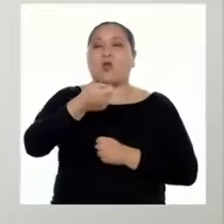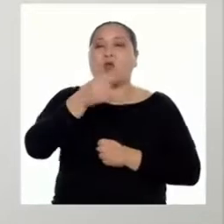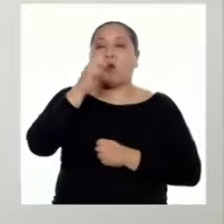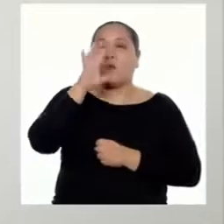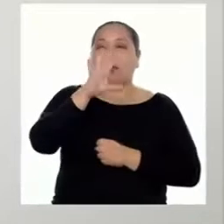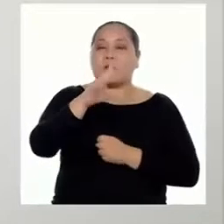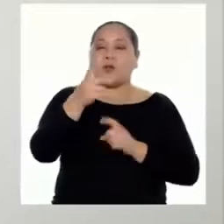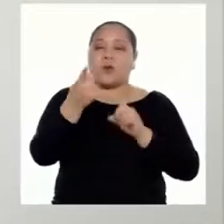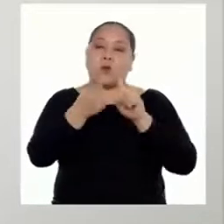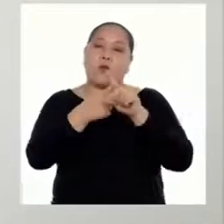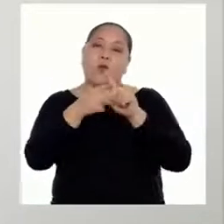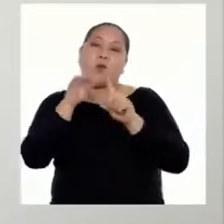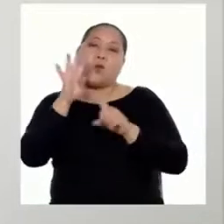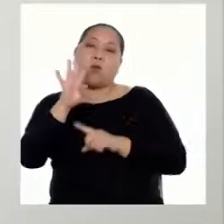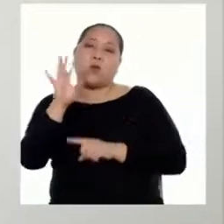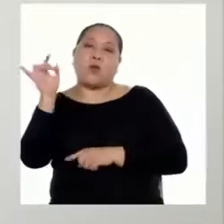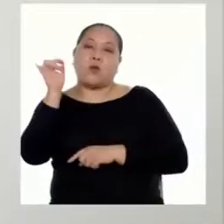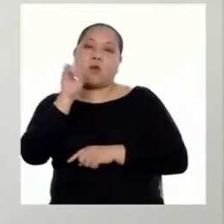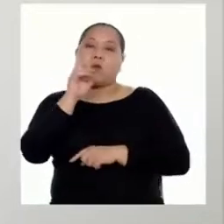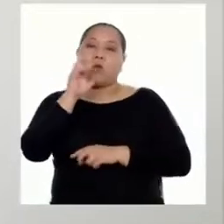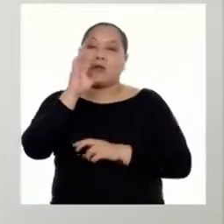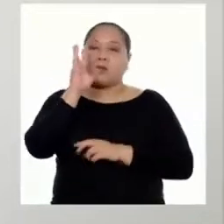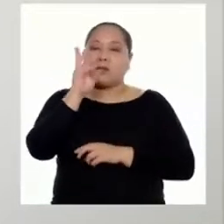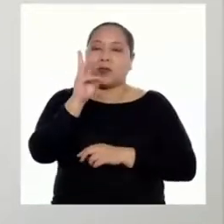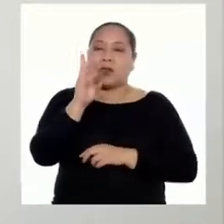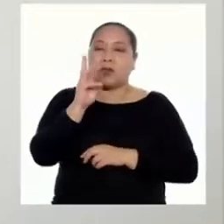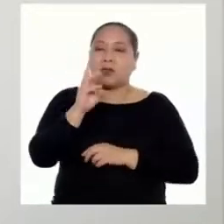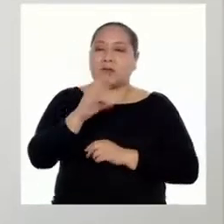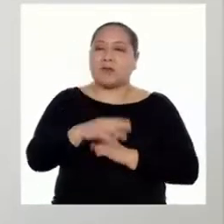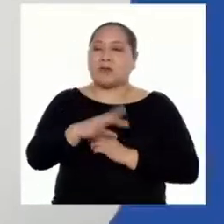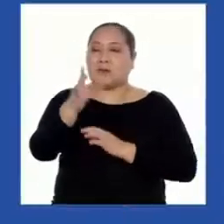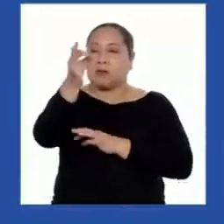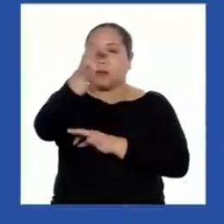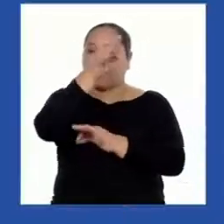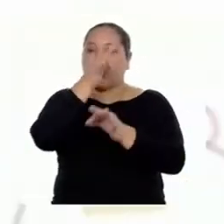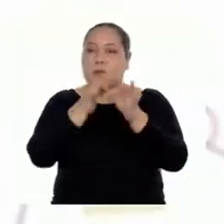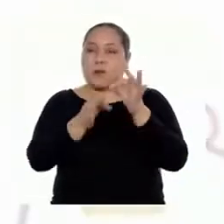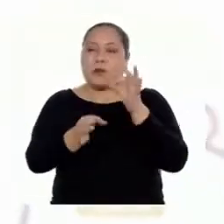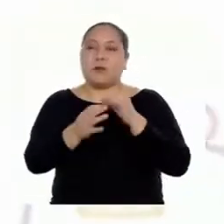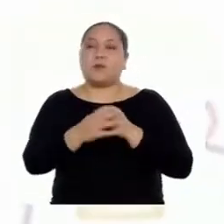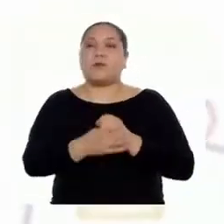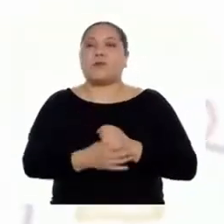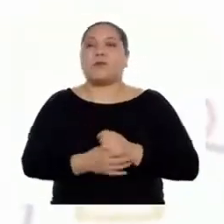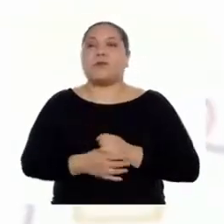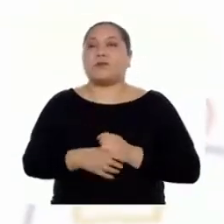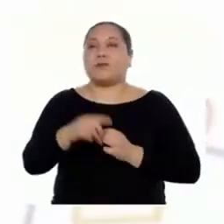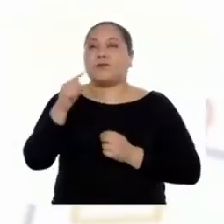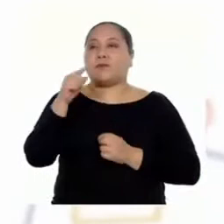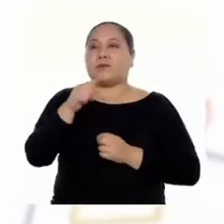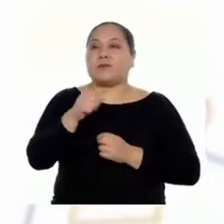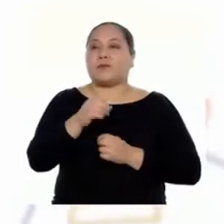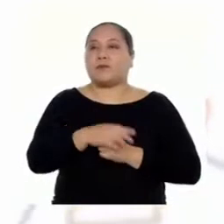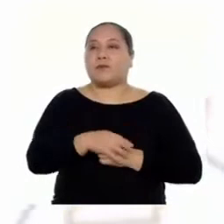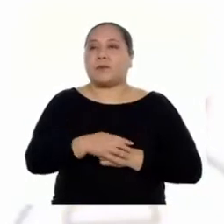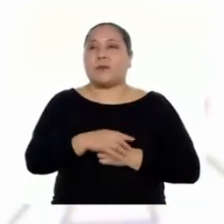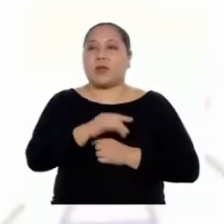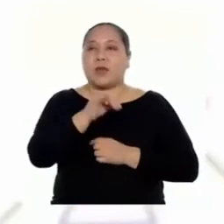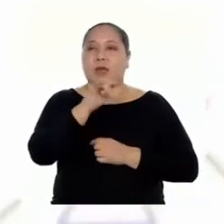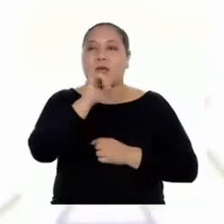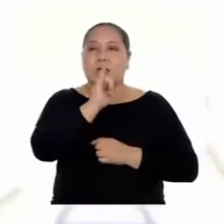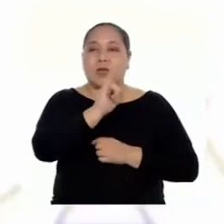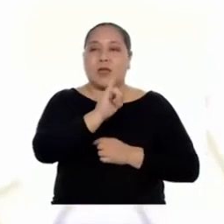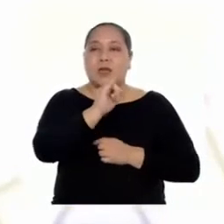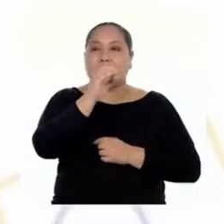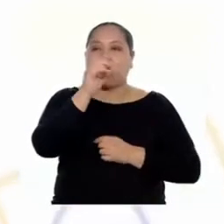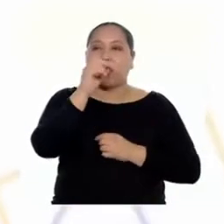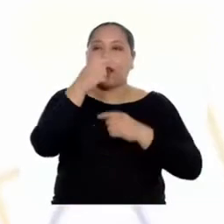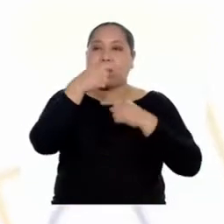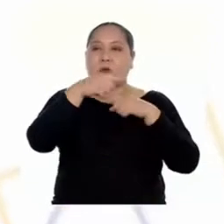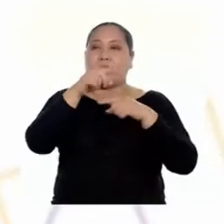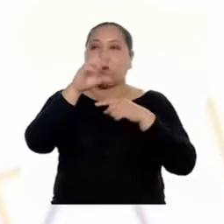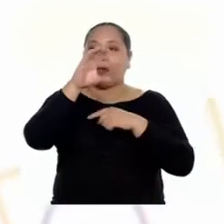por 4 es 6. Reemplacemos en nuestra fórmula. Tenemos la expresión I